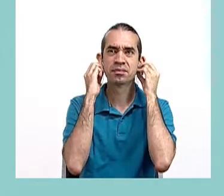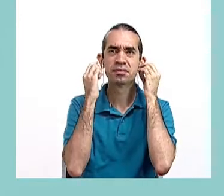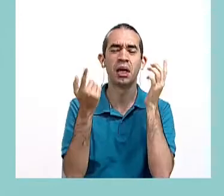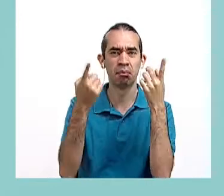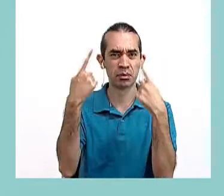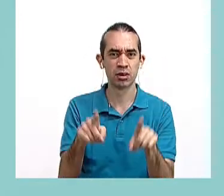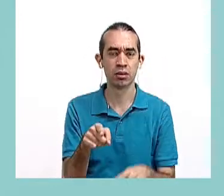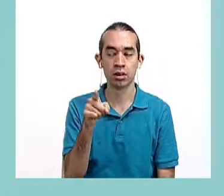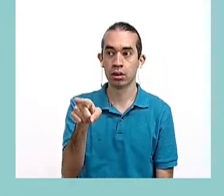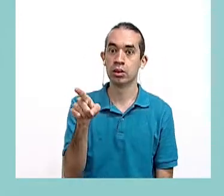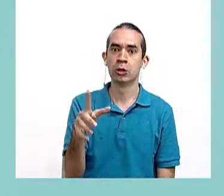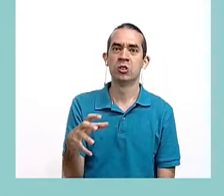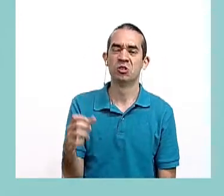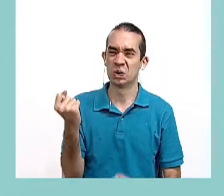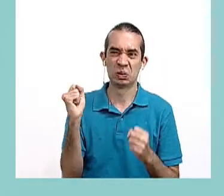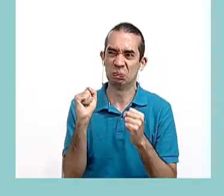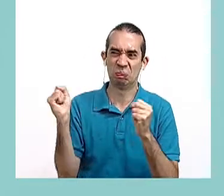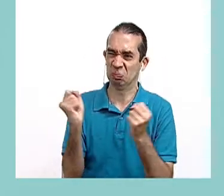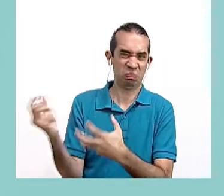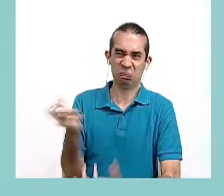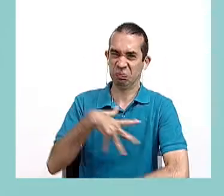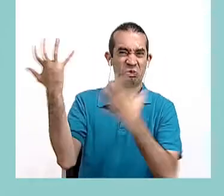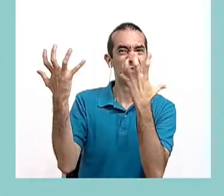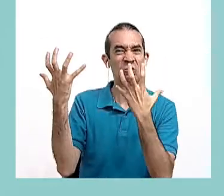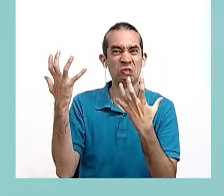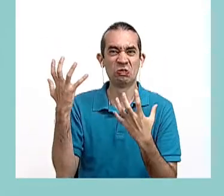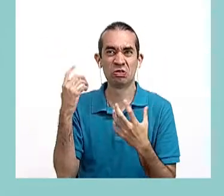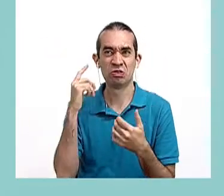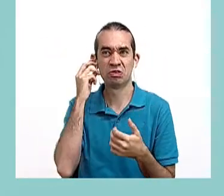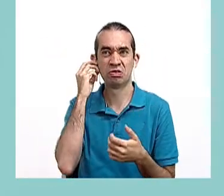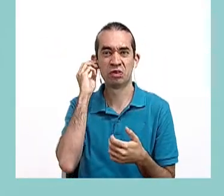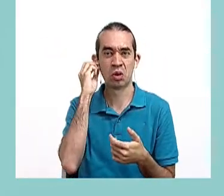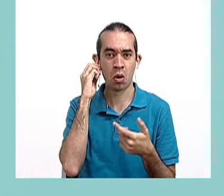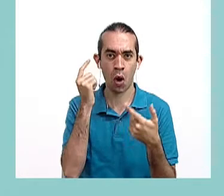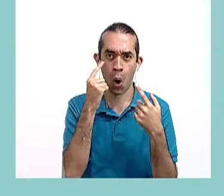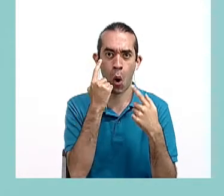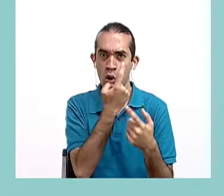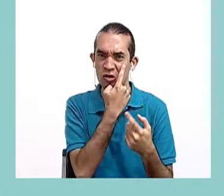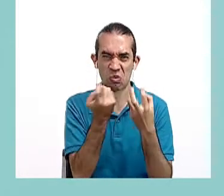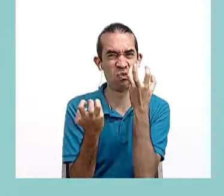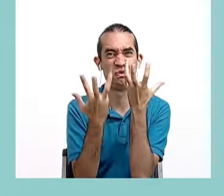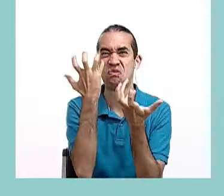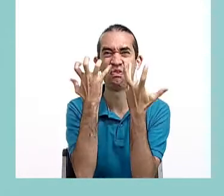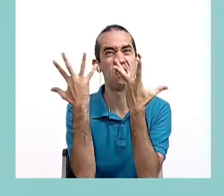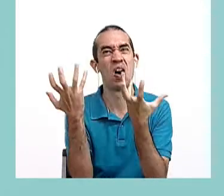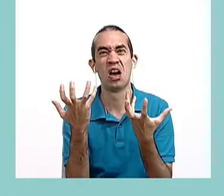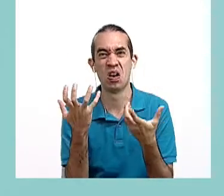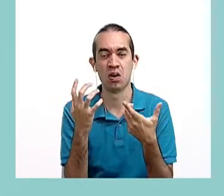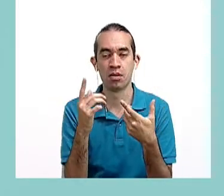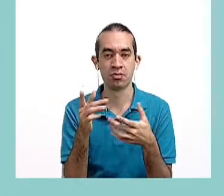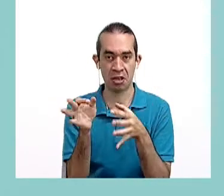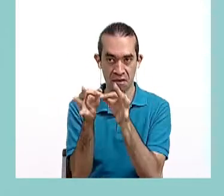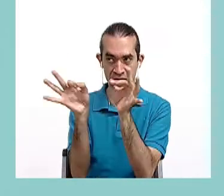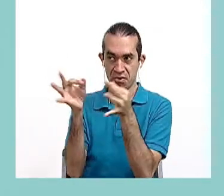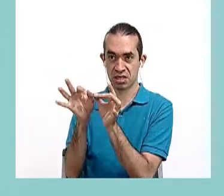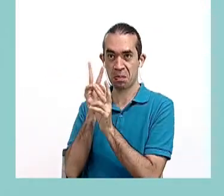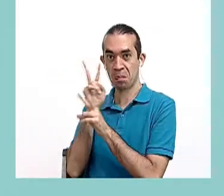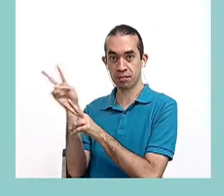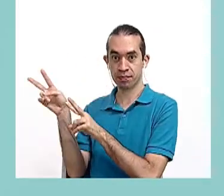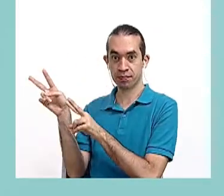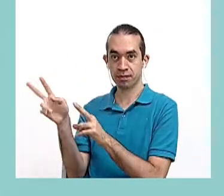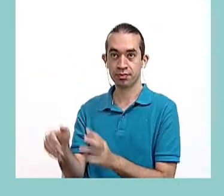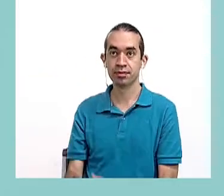que decimos, estás que echa chispas, echa fuego por los ojos? ¿Les ha pasado? Sí,